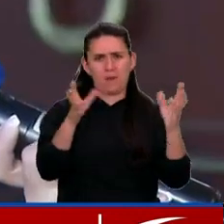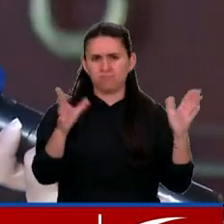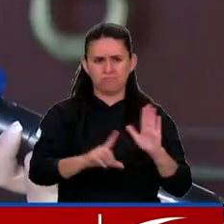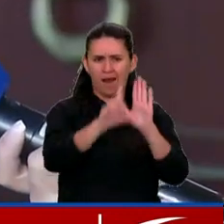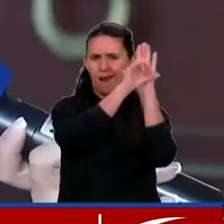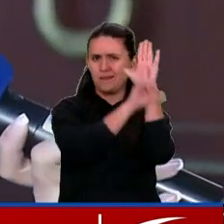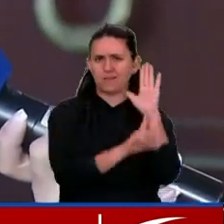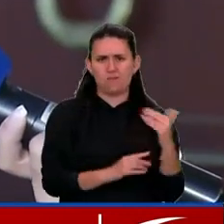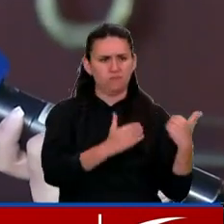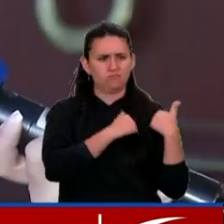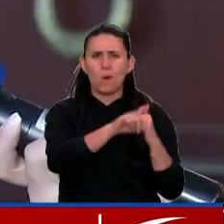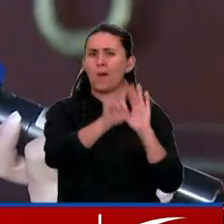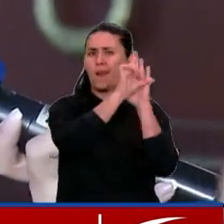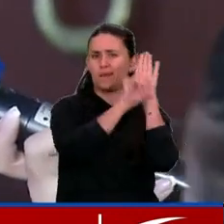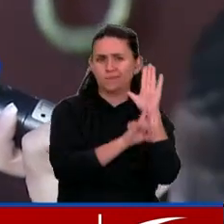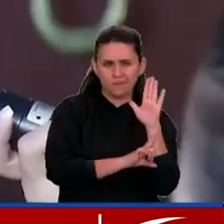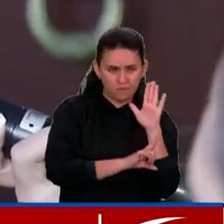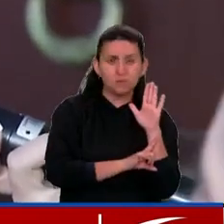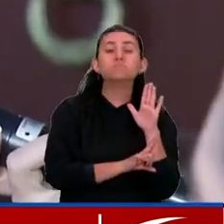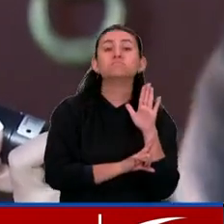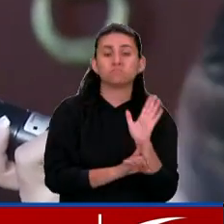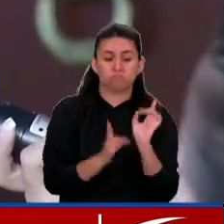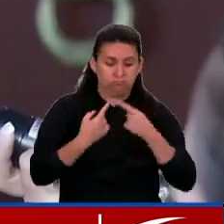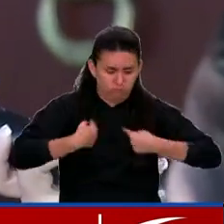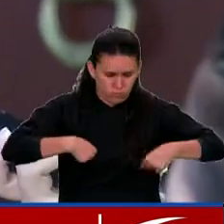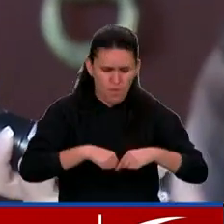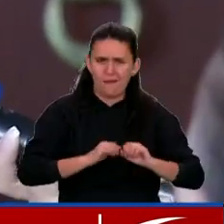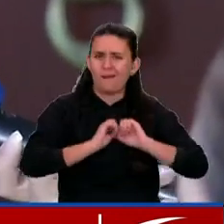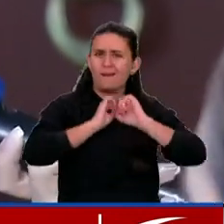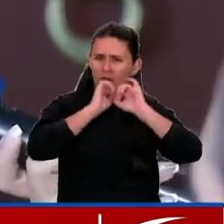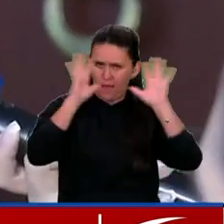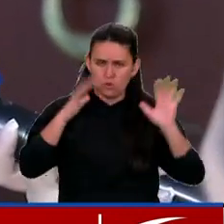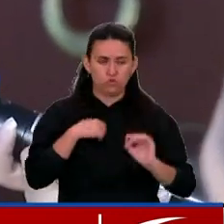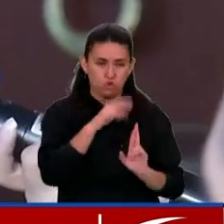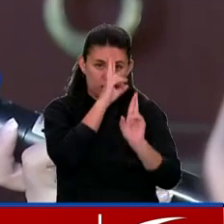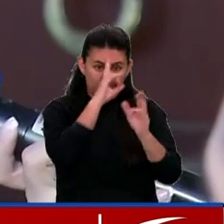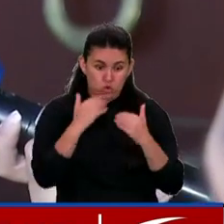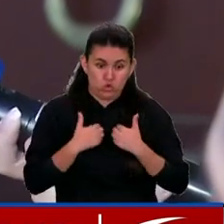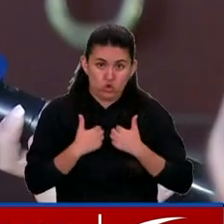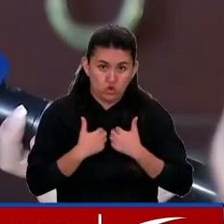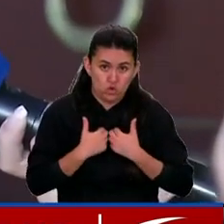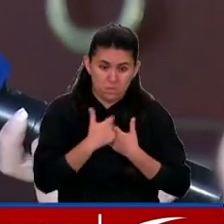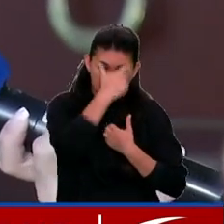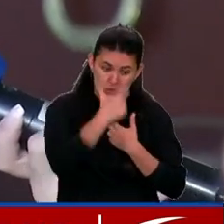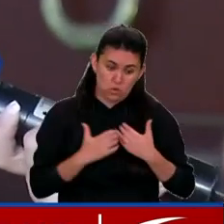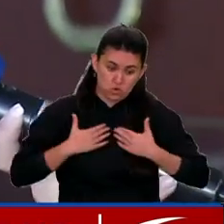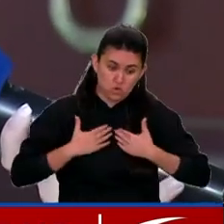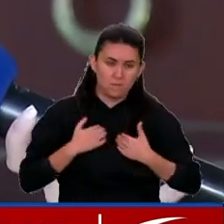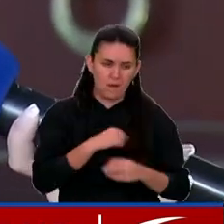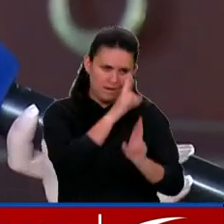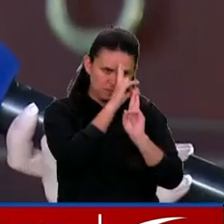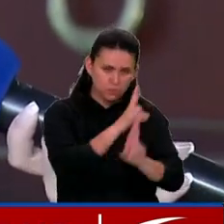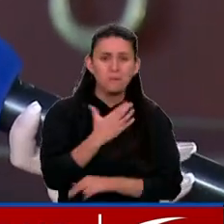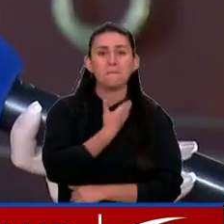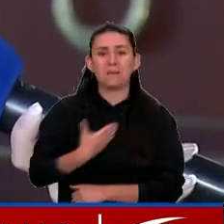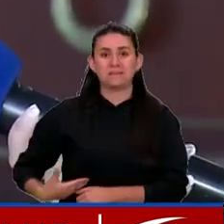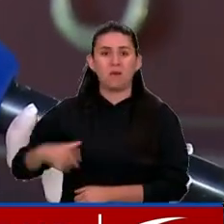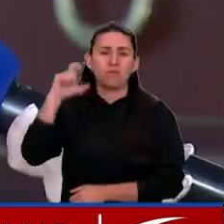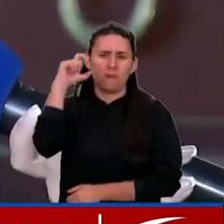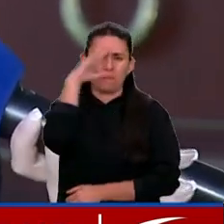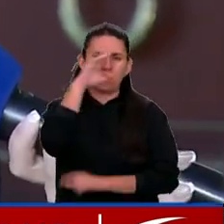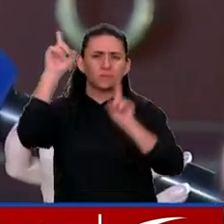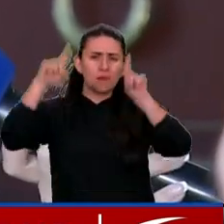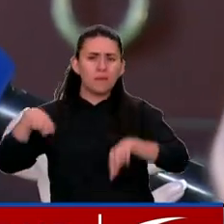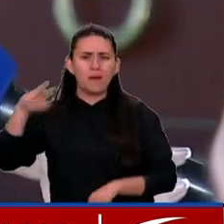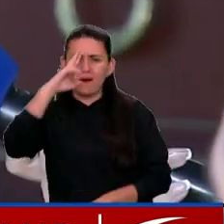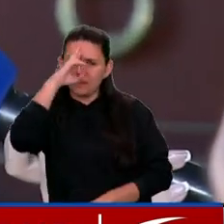legislativo. Nosotros, por supuesto, respetamos, en el caso mío personal y el presidente Petro, que y el